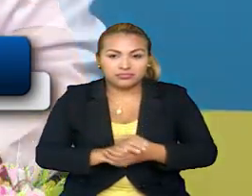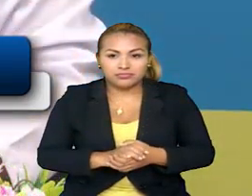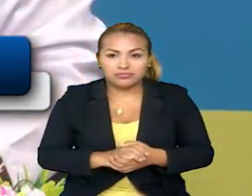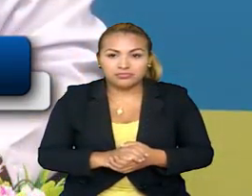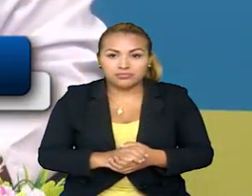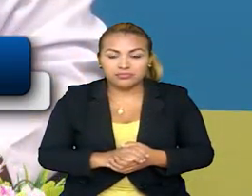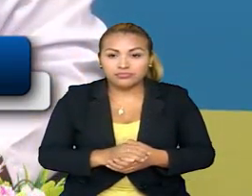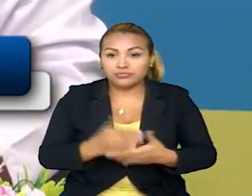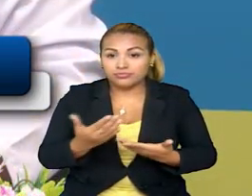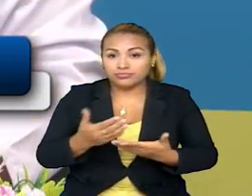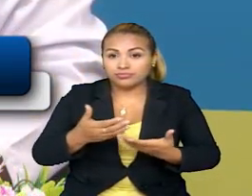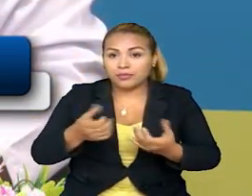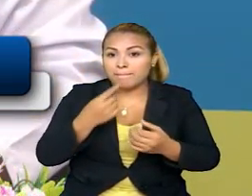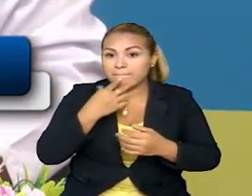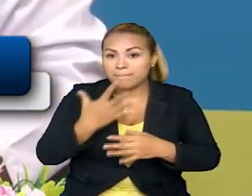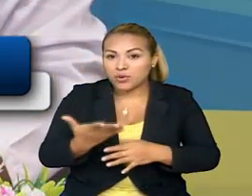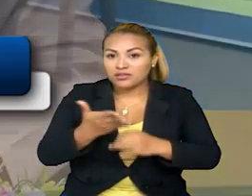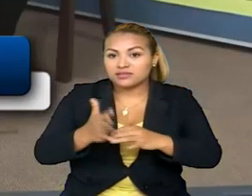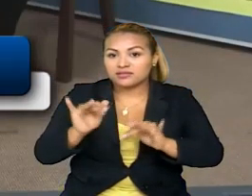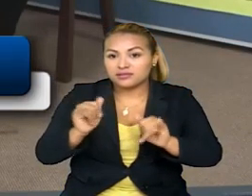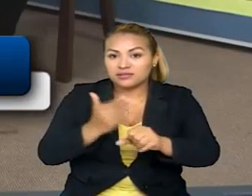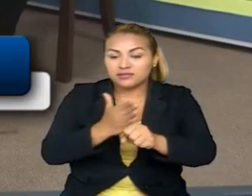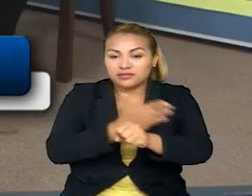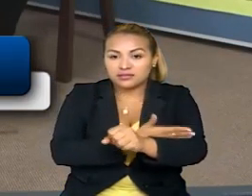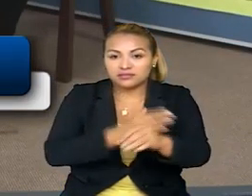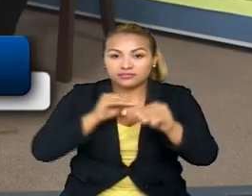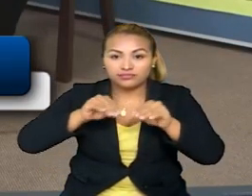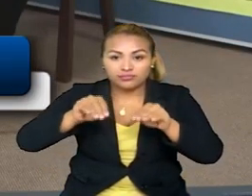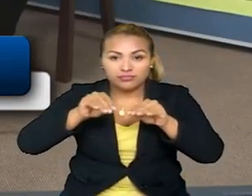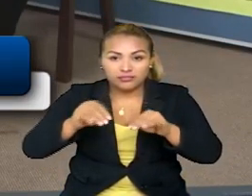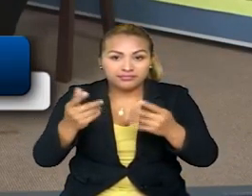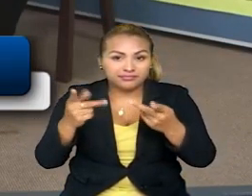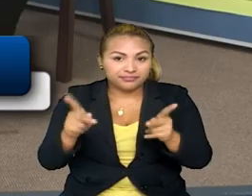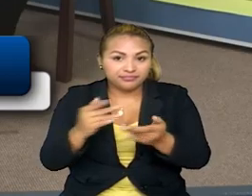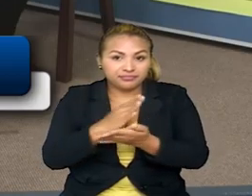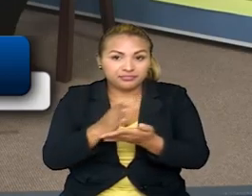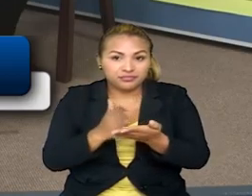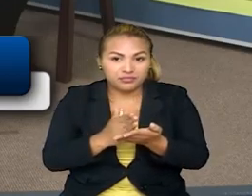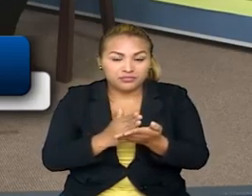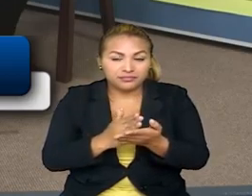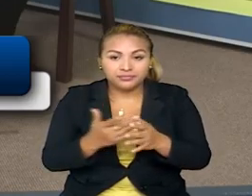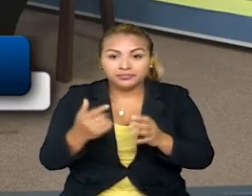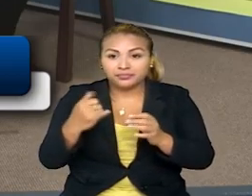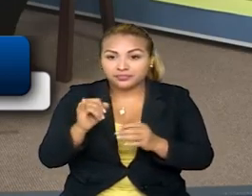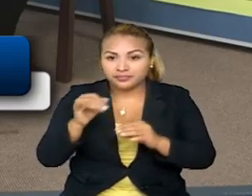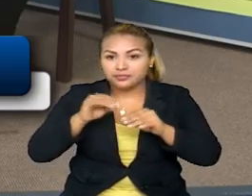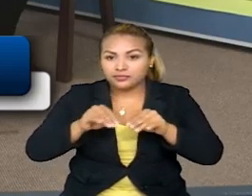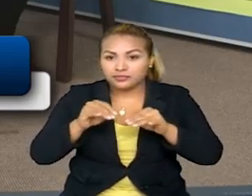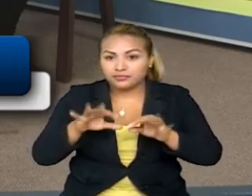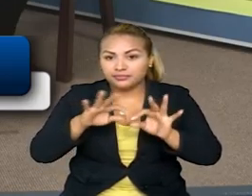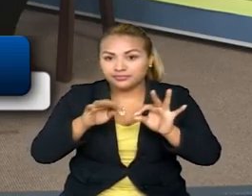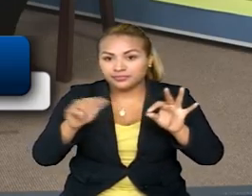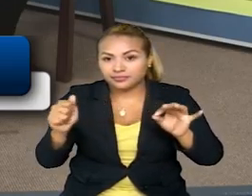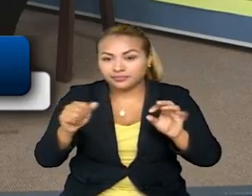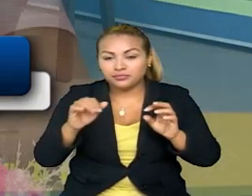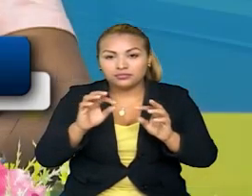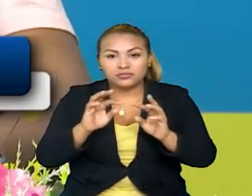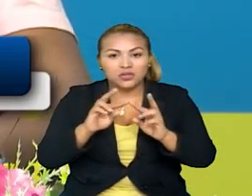porque porque se le enseñó por pero si uno yo creo que le enseña a comer fruta y había refresco natural le creo que